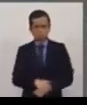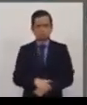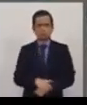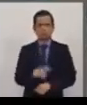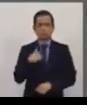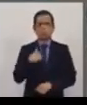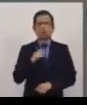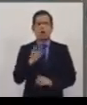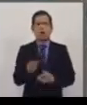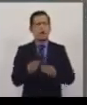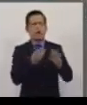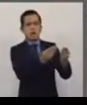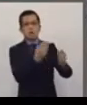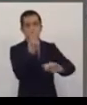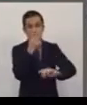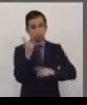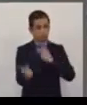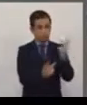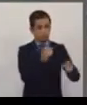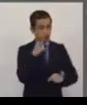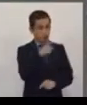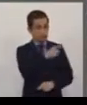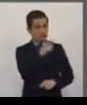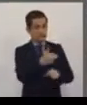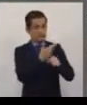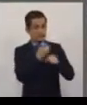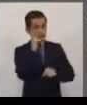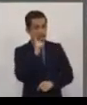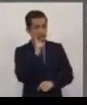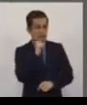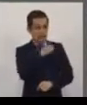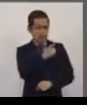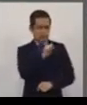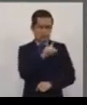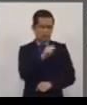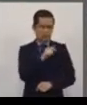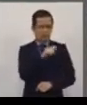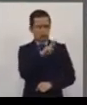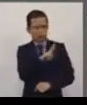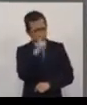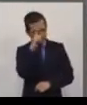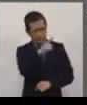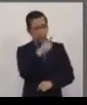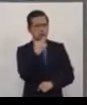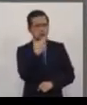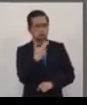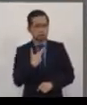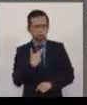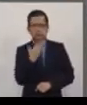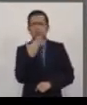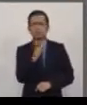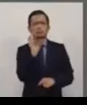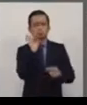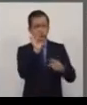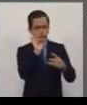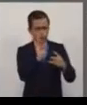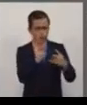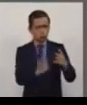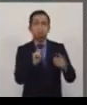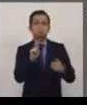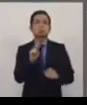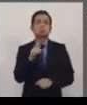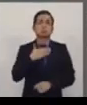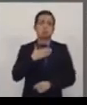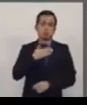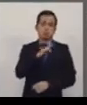preguntas, tres, a la secretaria de la SEDATU para que me pueda contestar de manera puntual sobre algunos terrenos